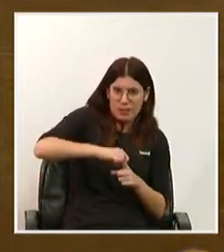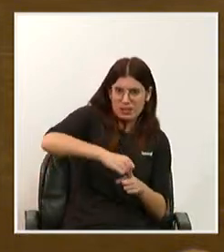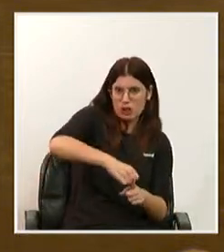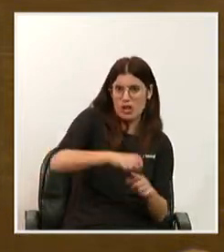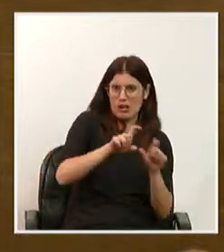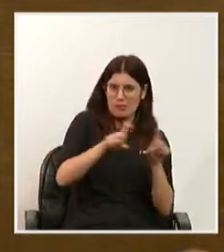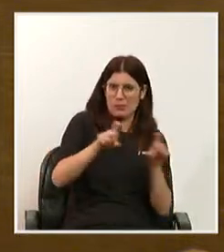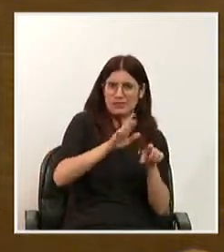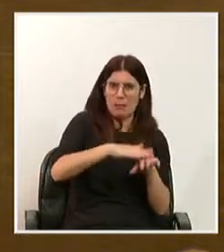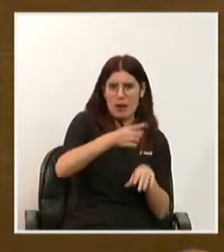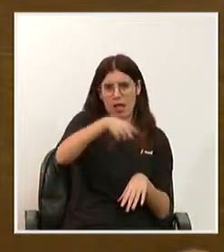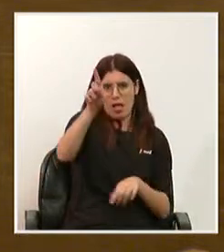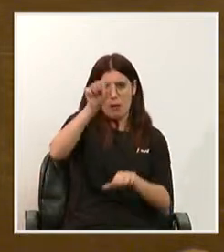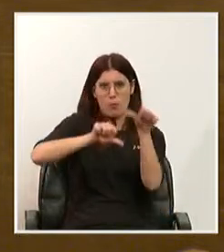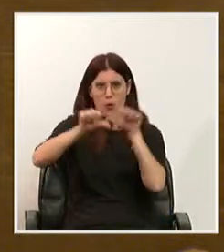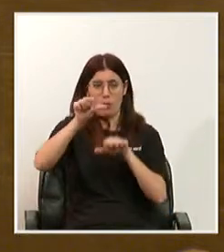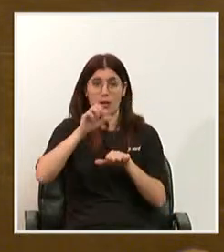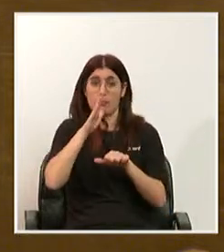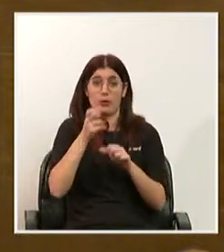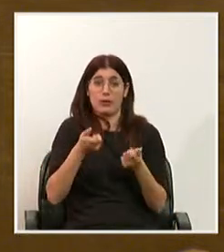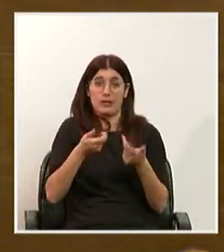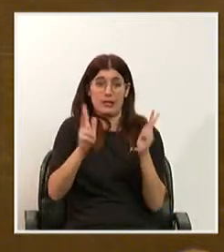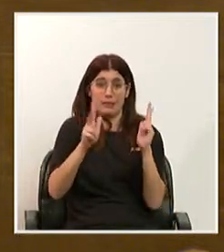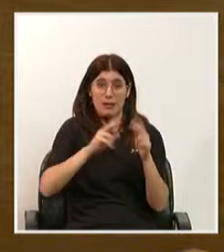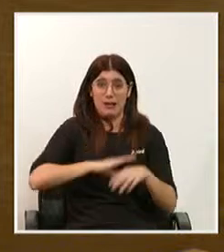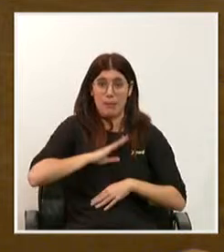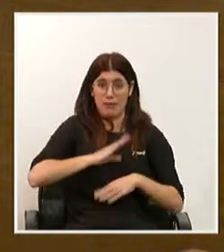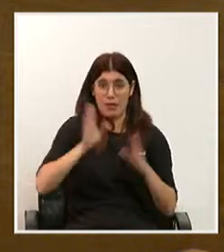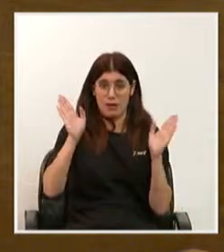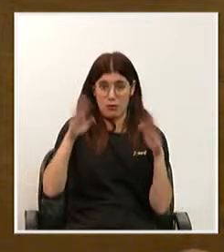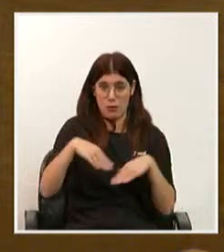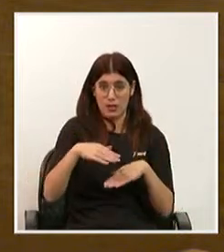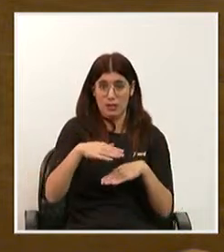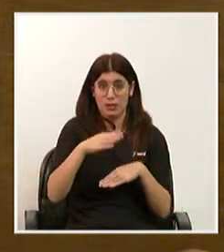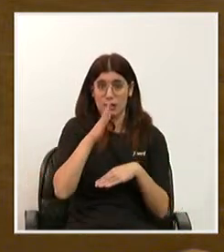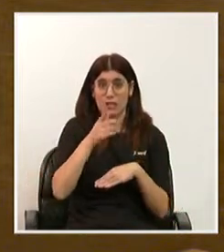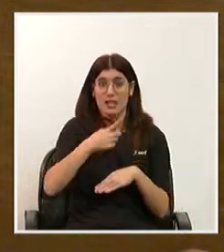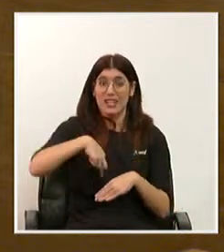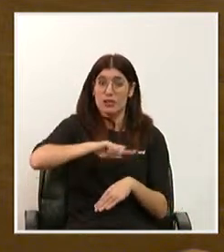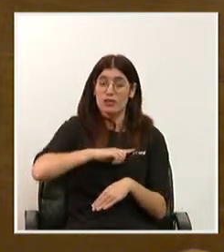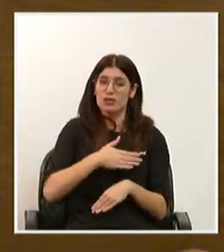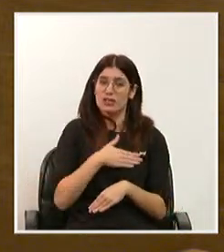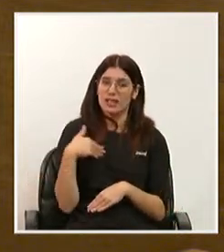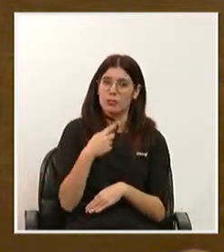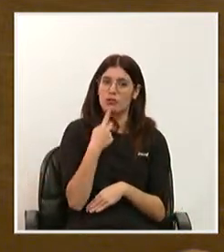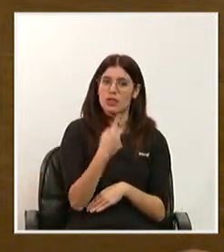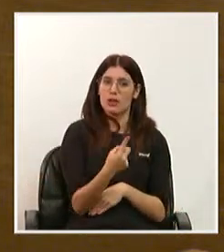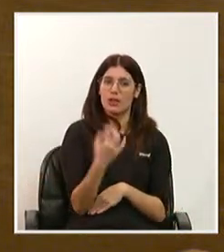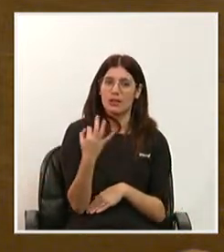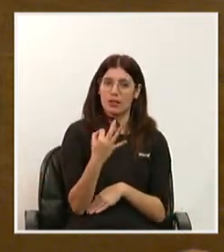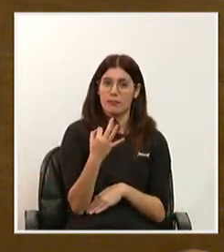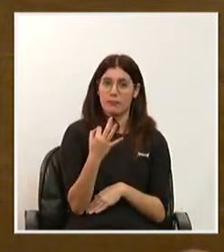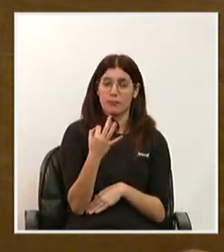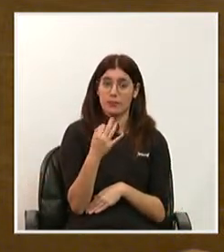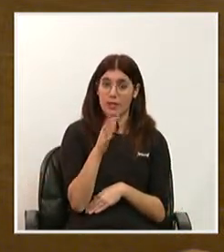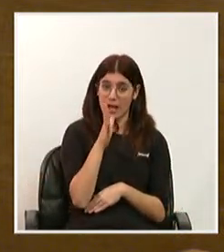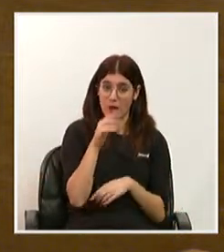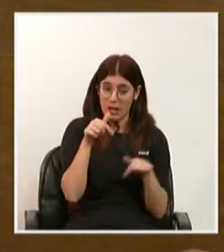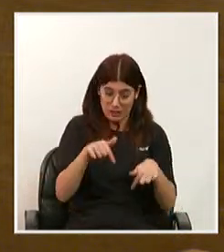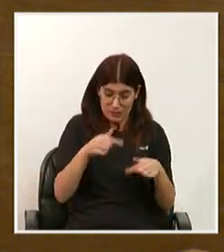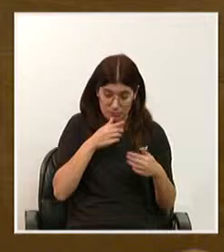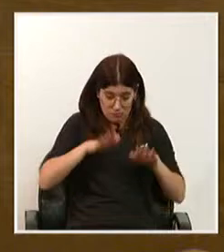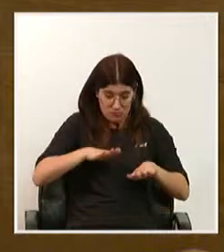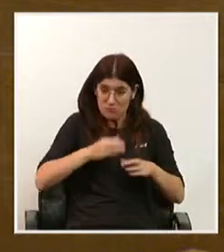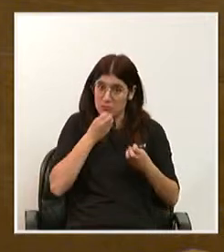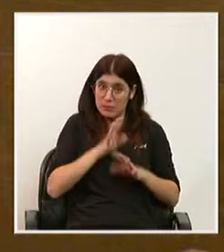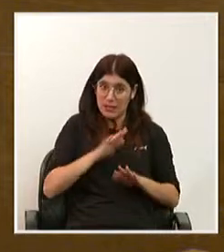las empresas es porque libremente no son capaces de hacerlo y nosotros lo que le queremos decir es que aquí están bien que